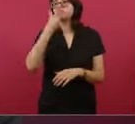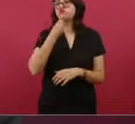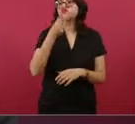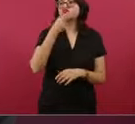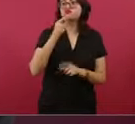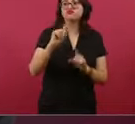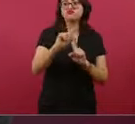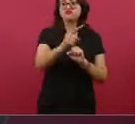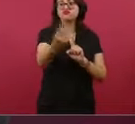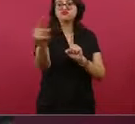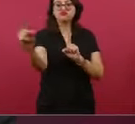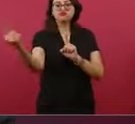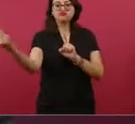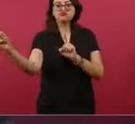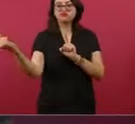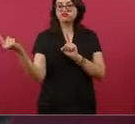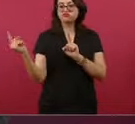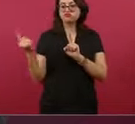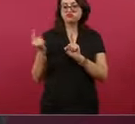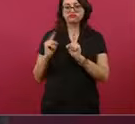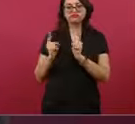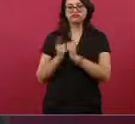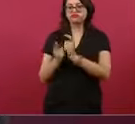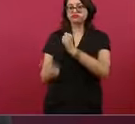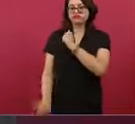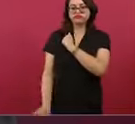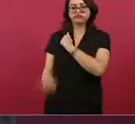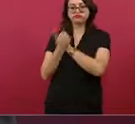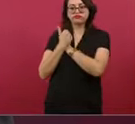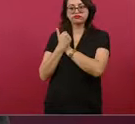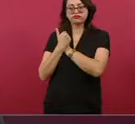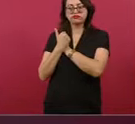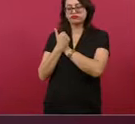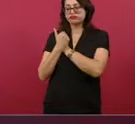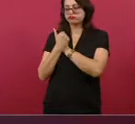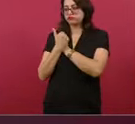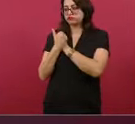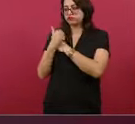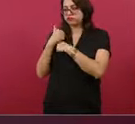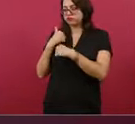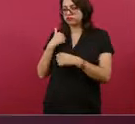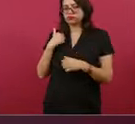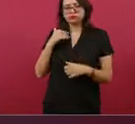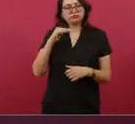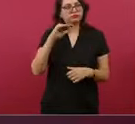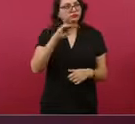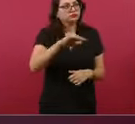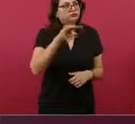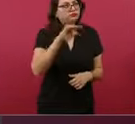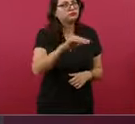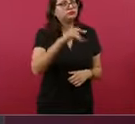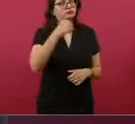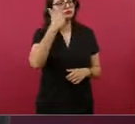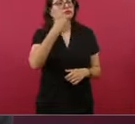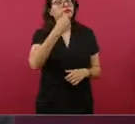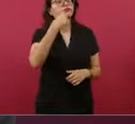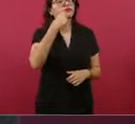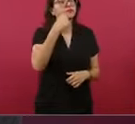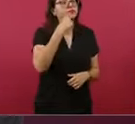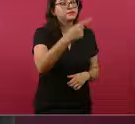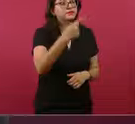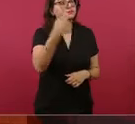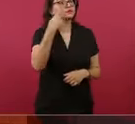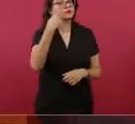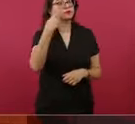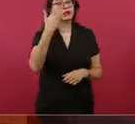llegó conmigo, porque estaba yo saludando a la gente. Quiero hablar, quiero decirle que así